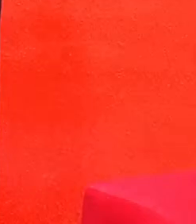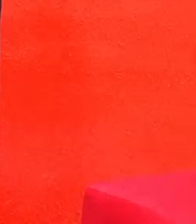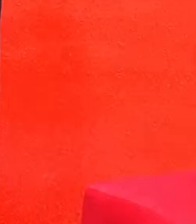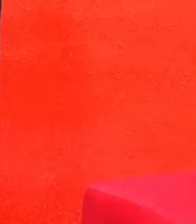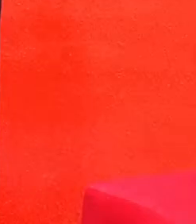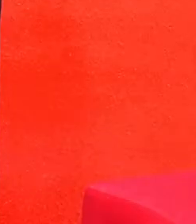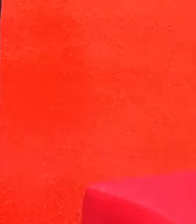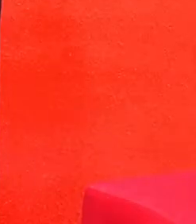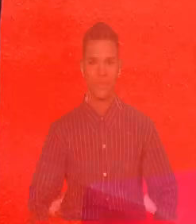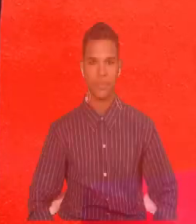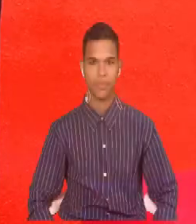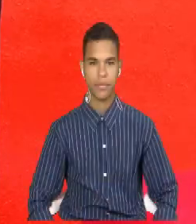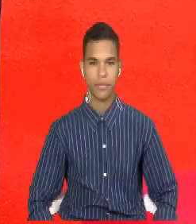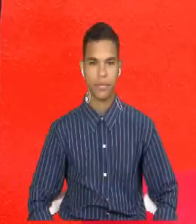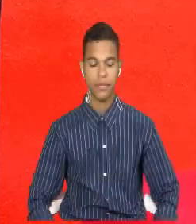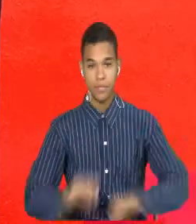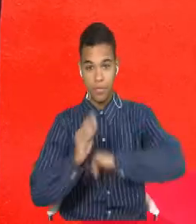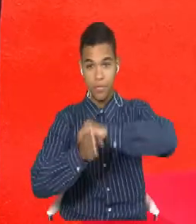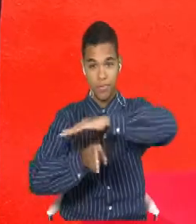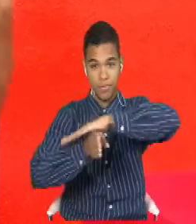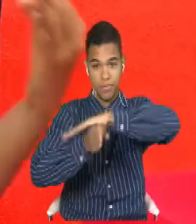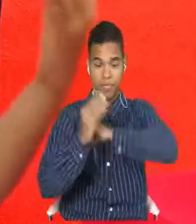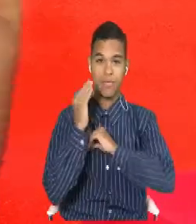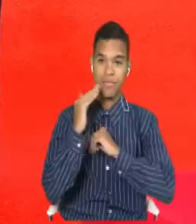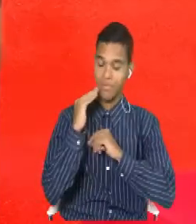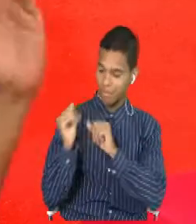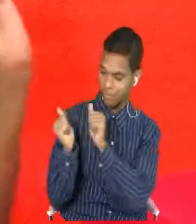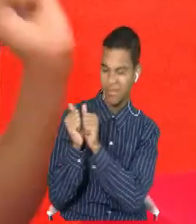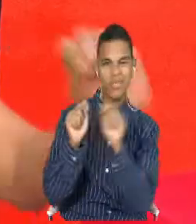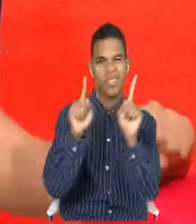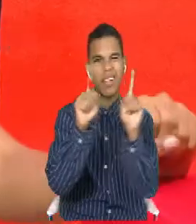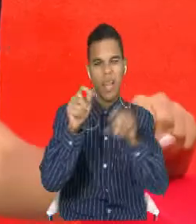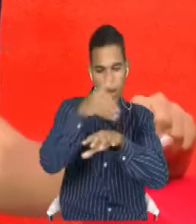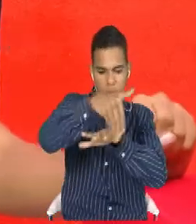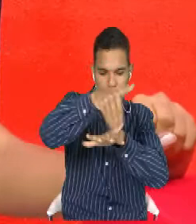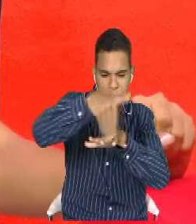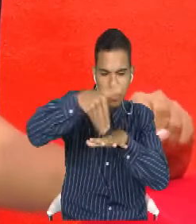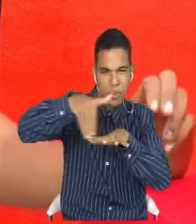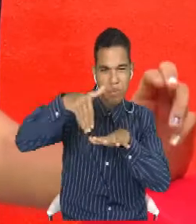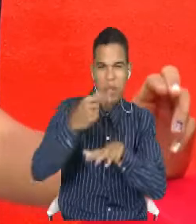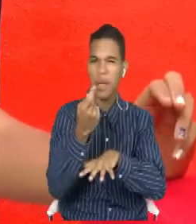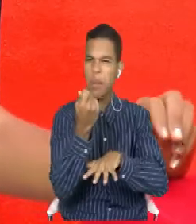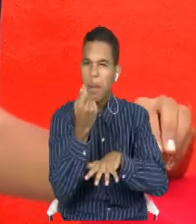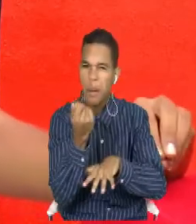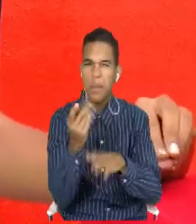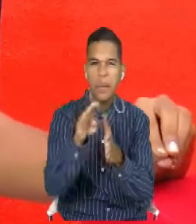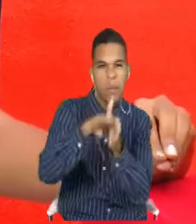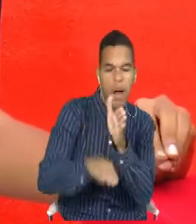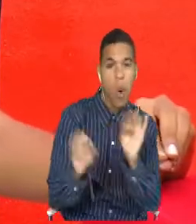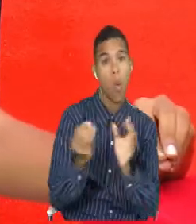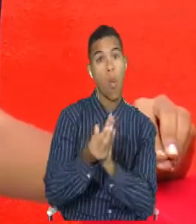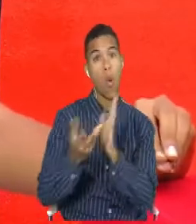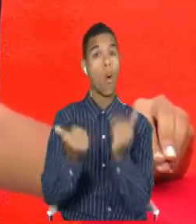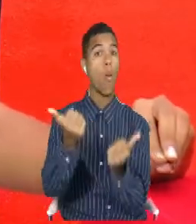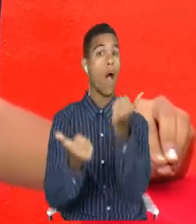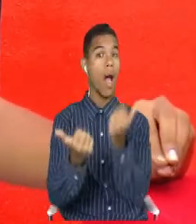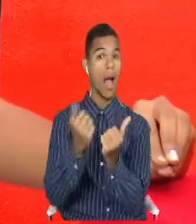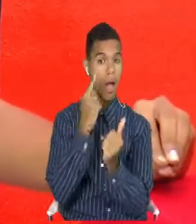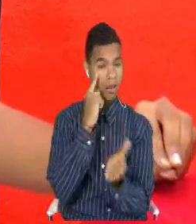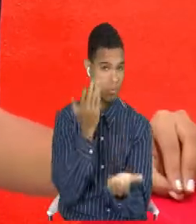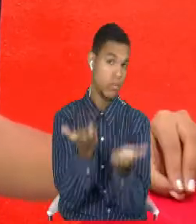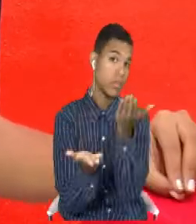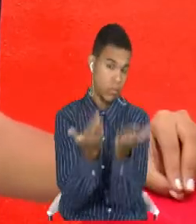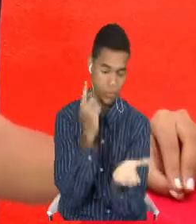nosotros seguimos aquí con Beauty Queens hablando acerca de todos esos precios especiales que pues es que es un son